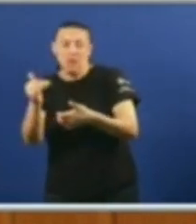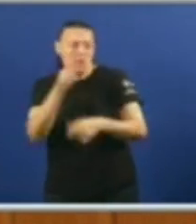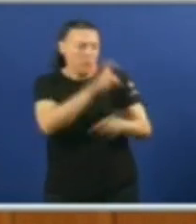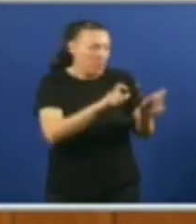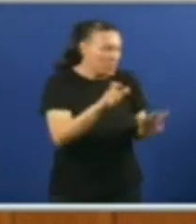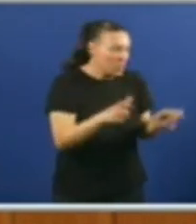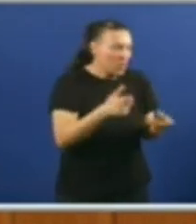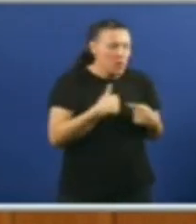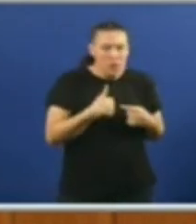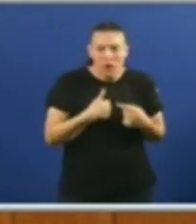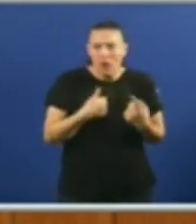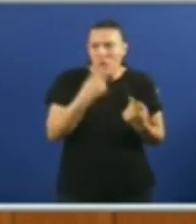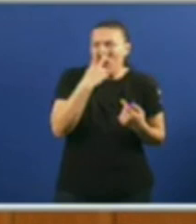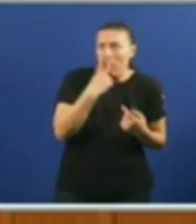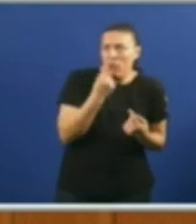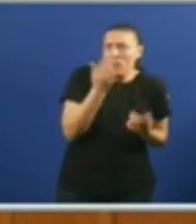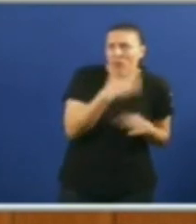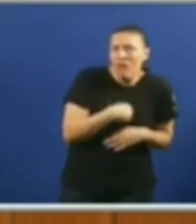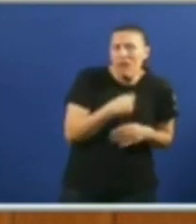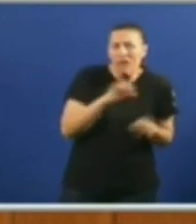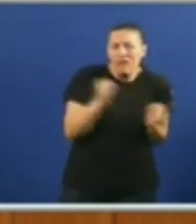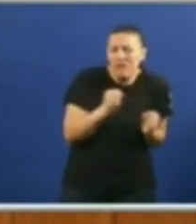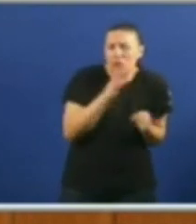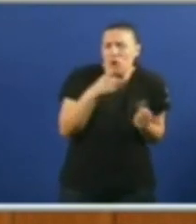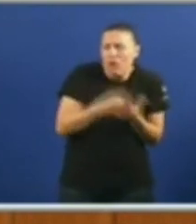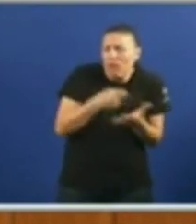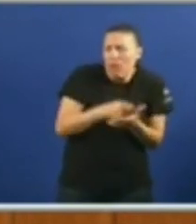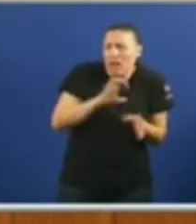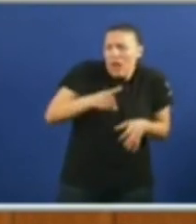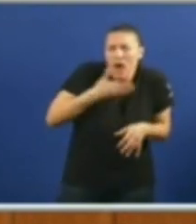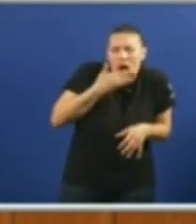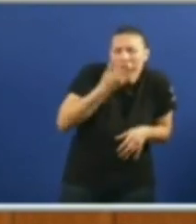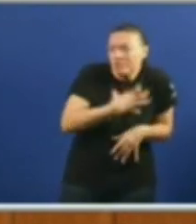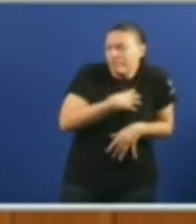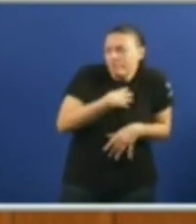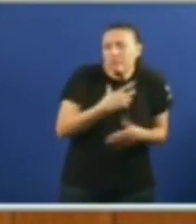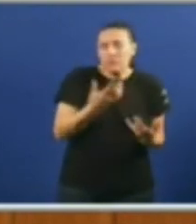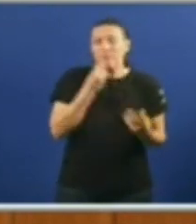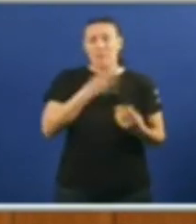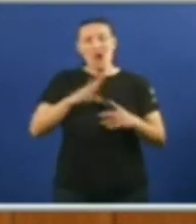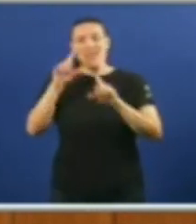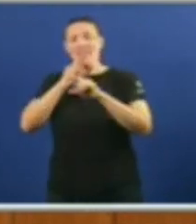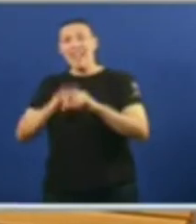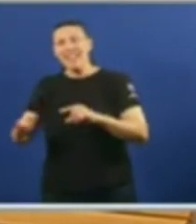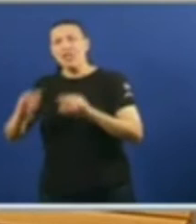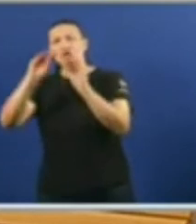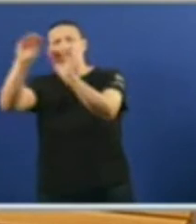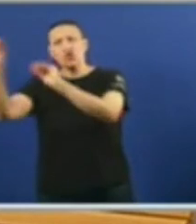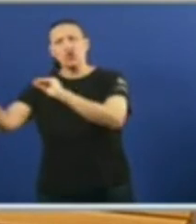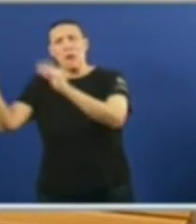velas pasando frío por non poder prender a calefacción. Creemos que é mellor que as eléctricas reduzan os